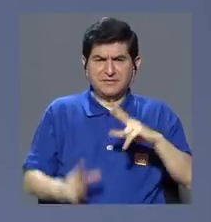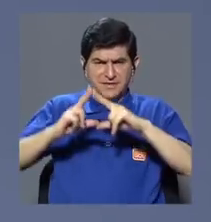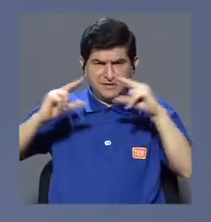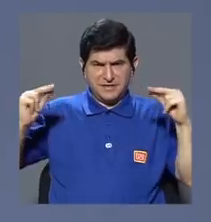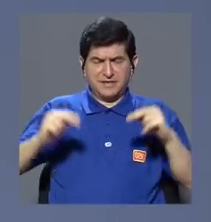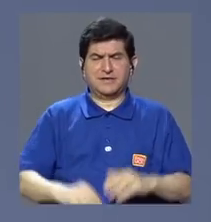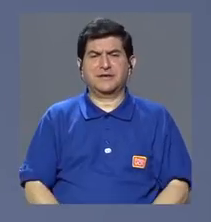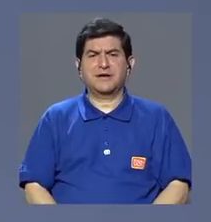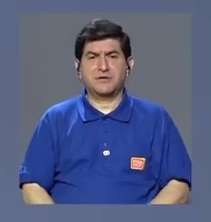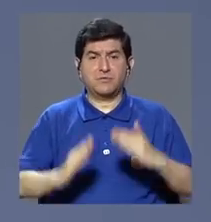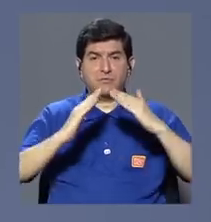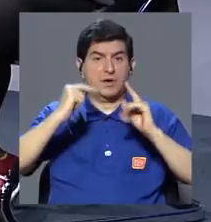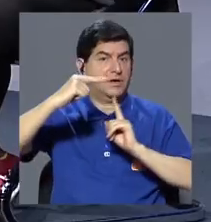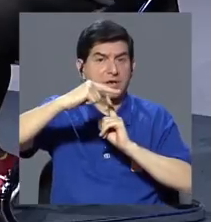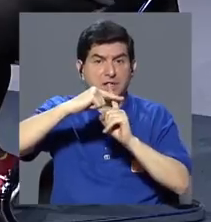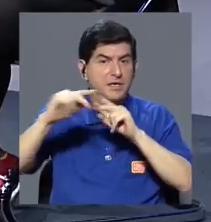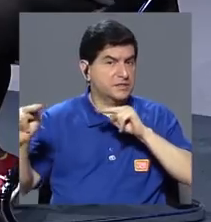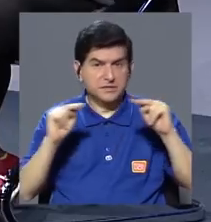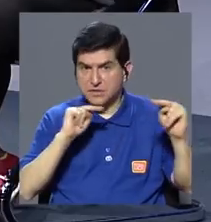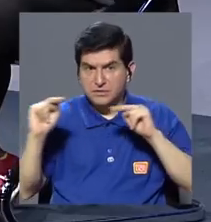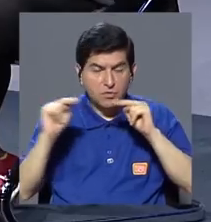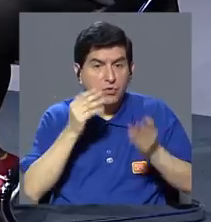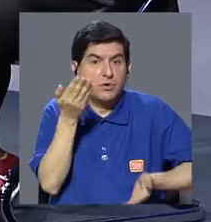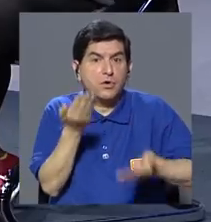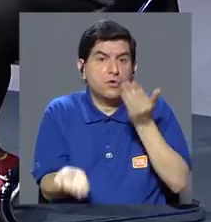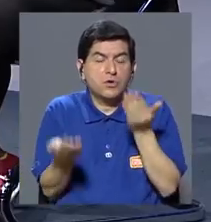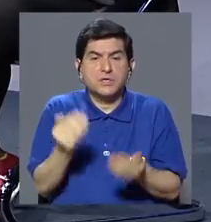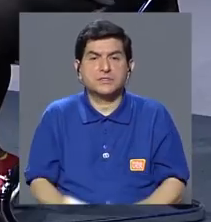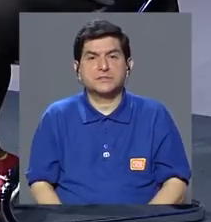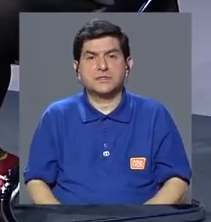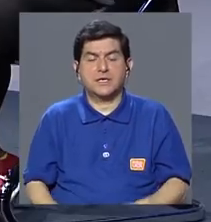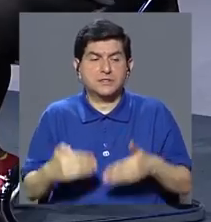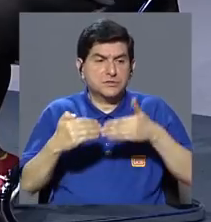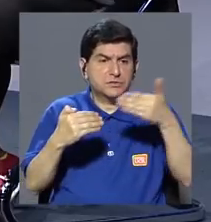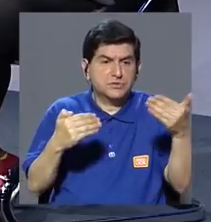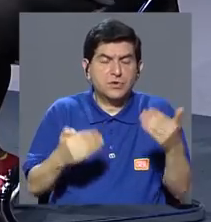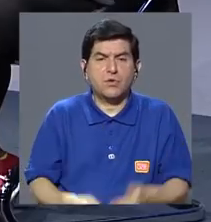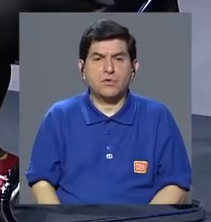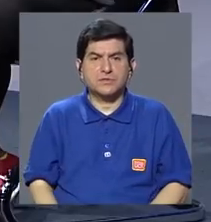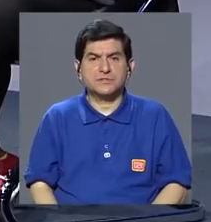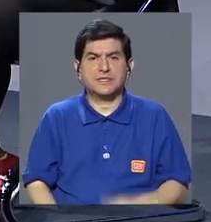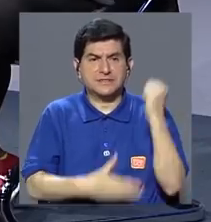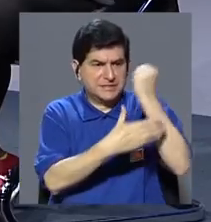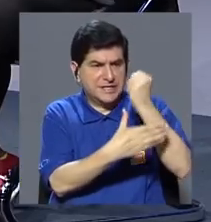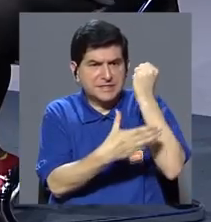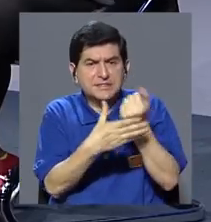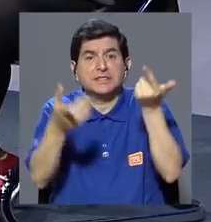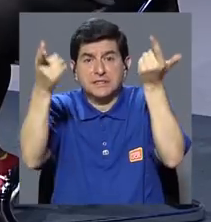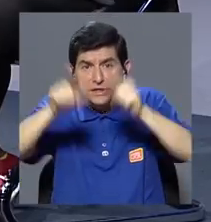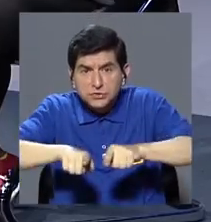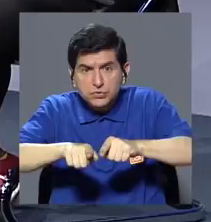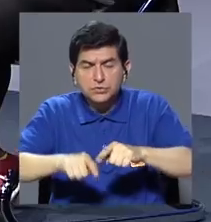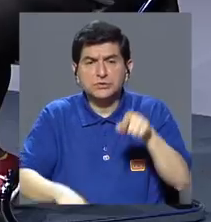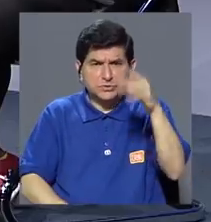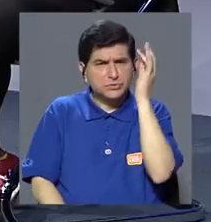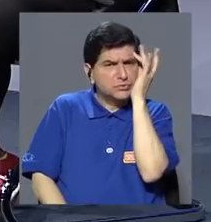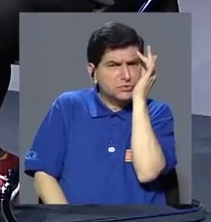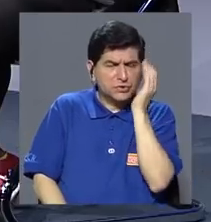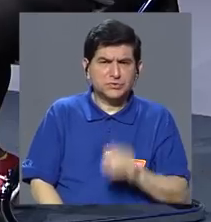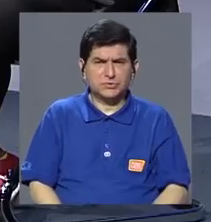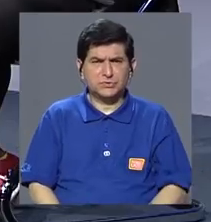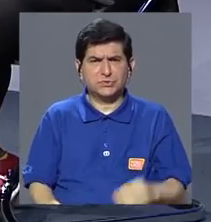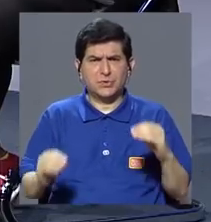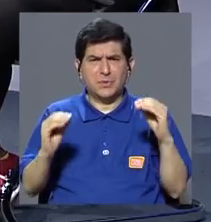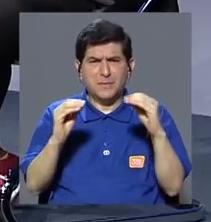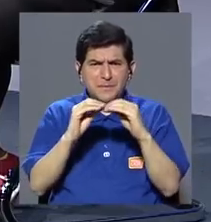la iglesia no es mediadora podría suceder mucho más asesinatos y es preocupante tendrán que fallecer